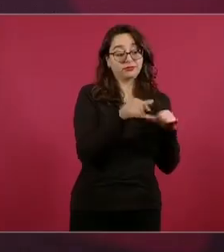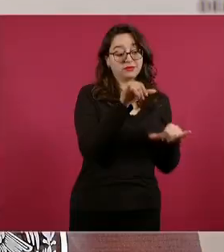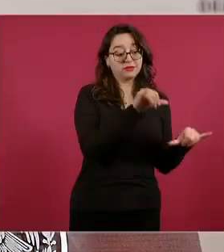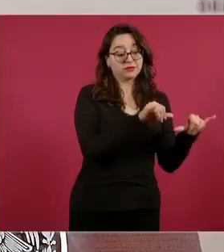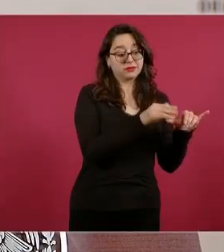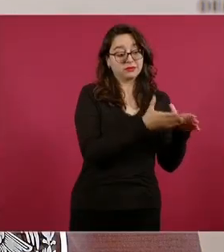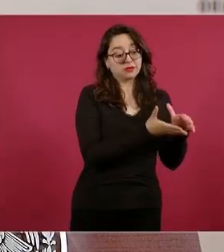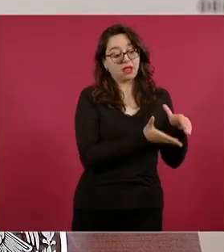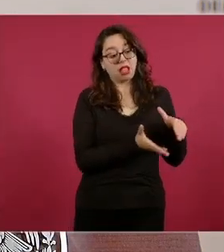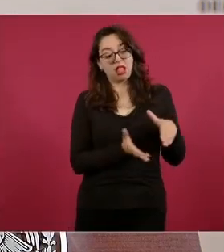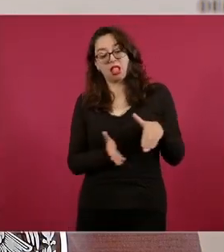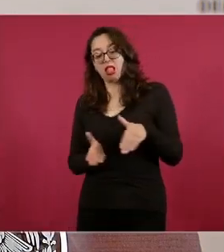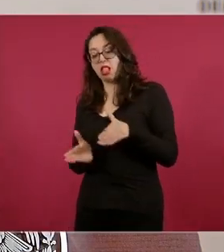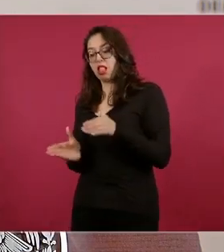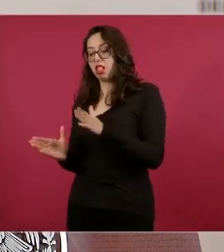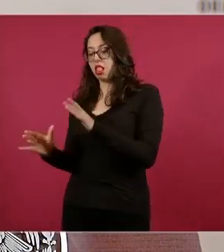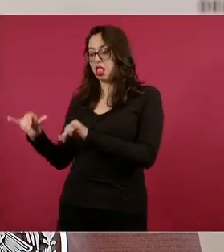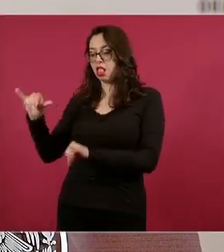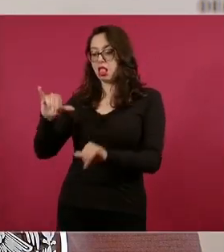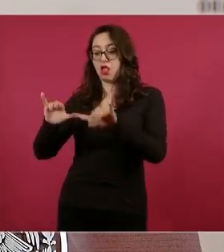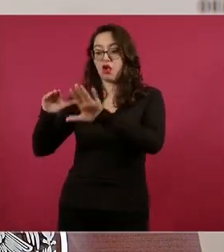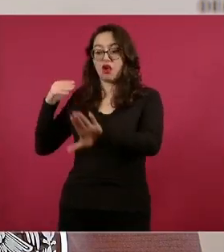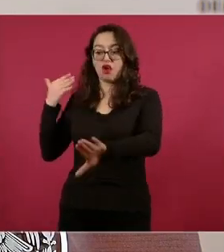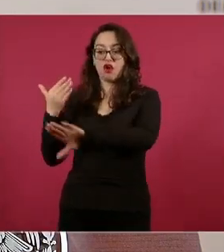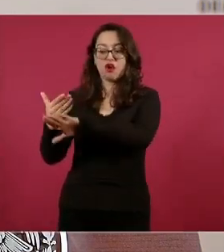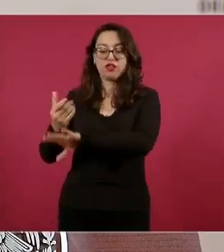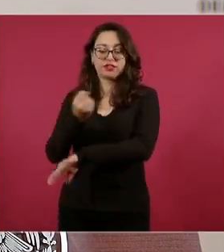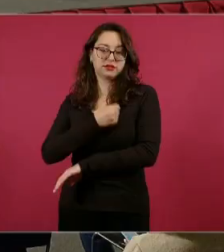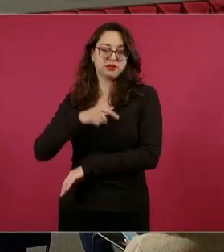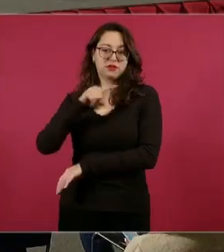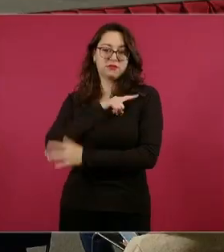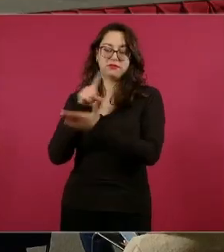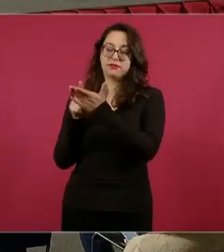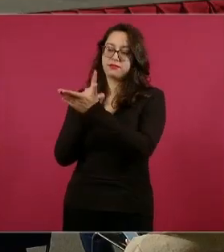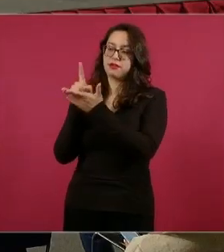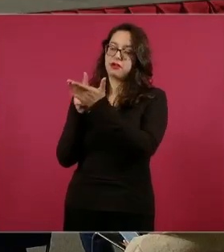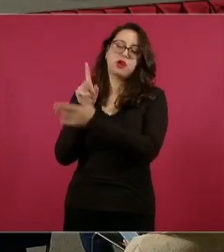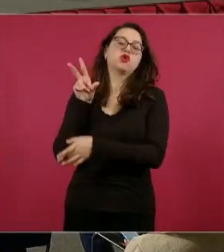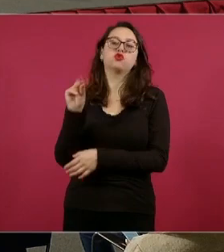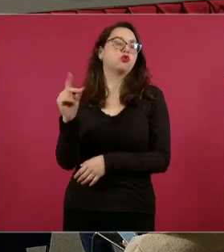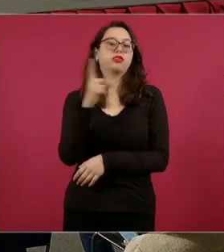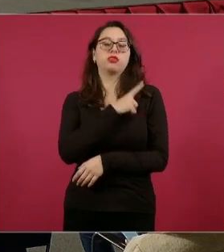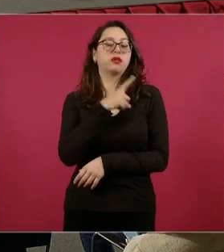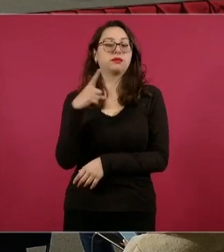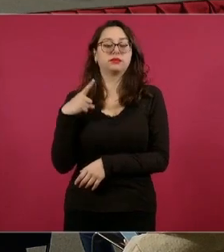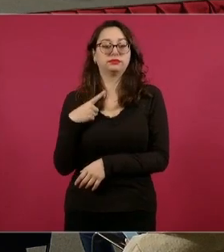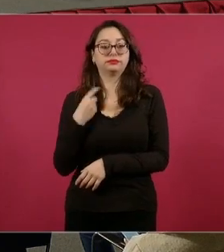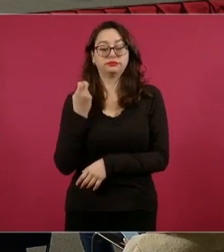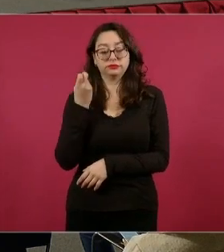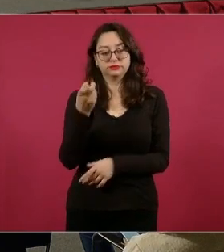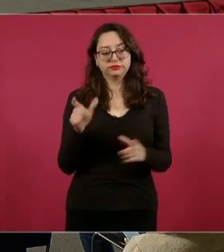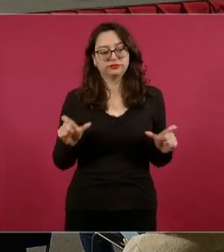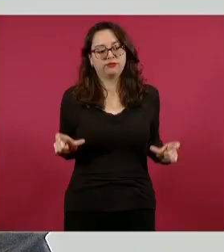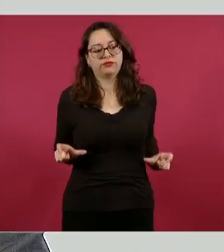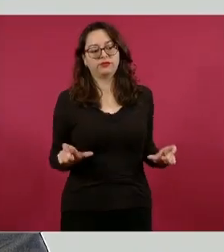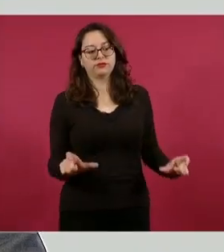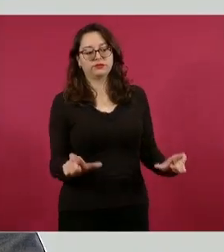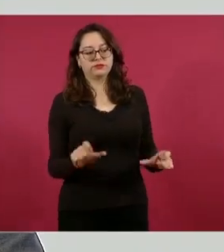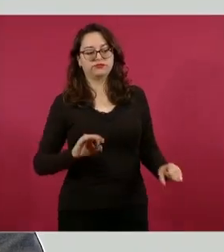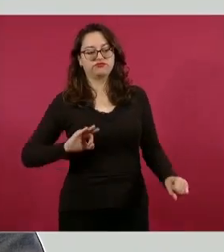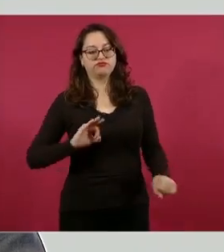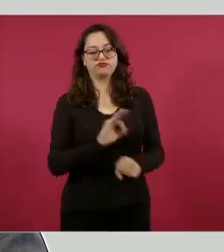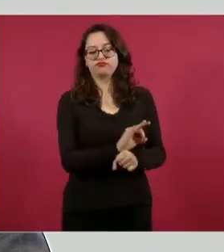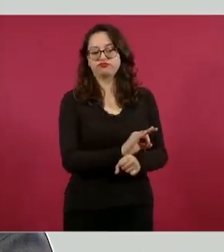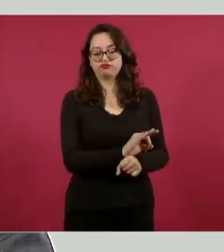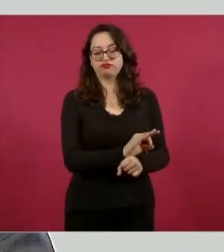a favor de la salud. Siguiente, por favor. Esta propuesta engloba la estrategia del Estado mexicano para